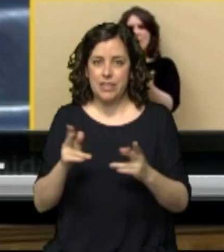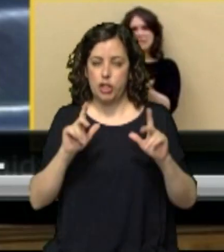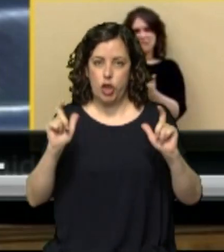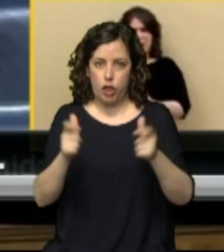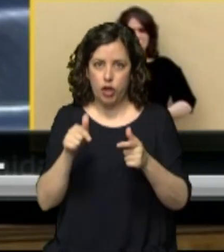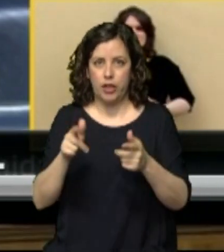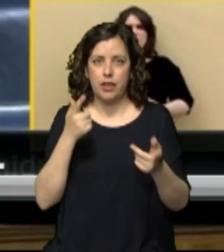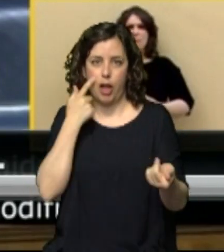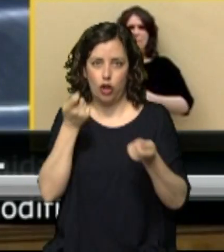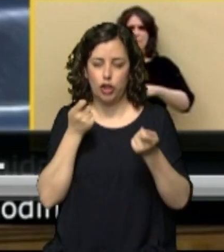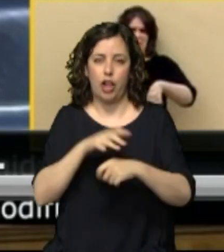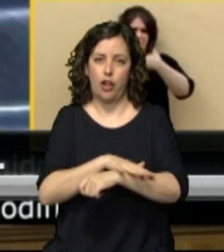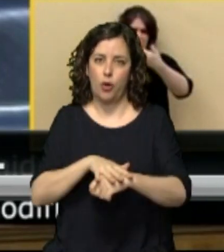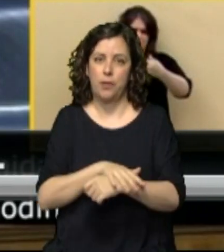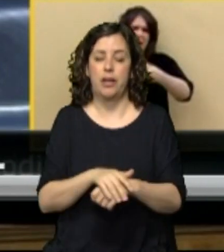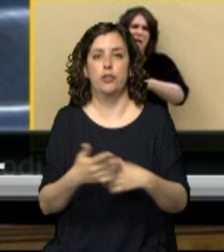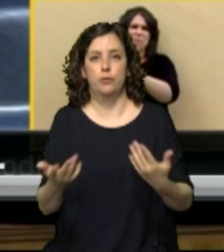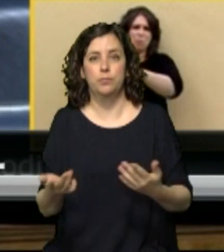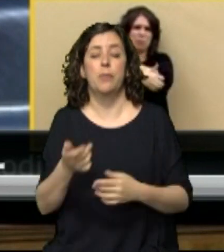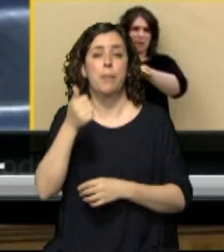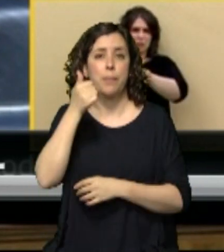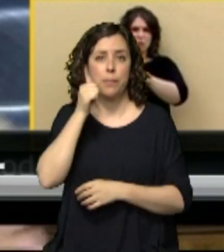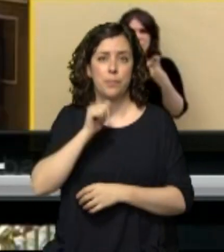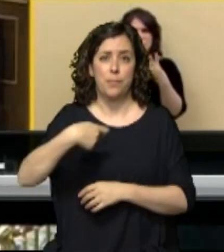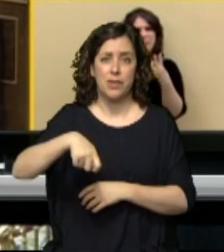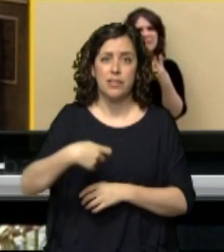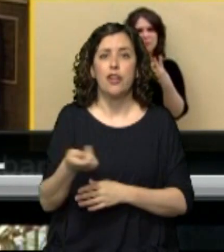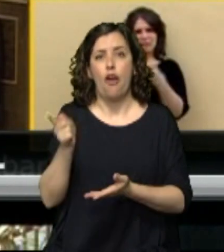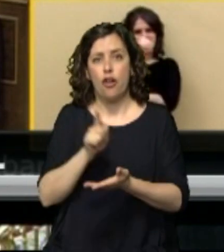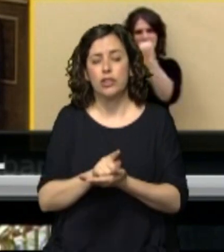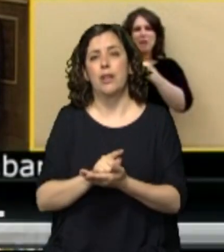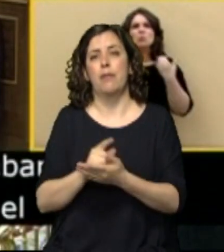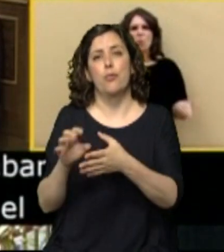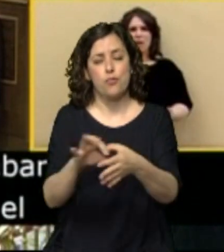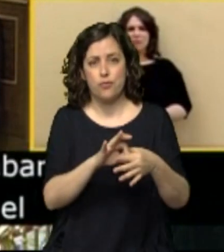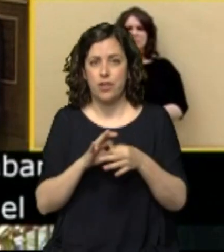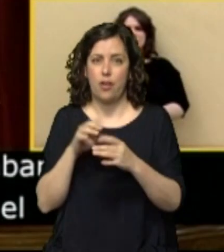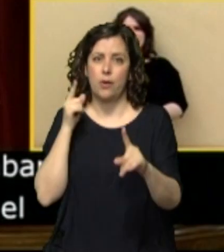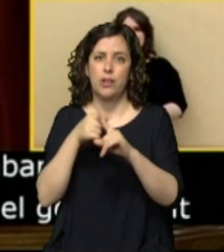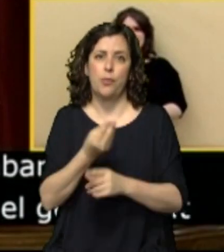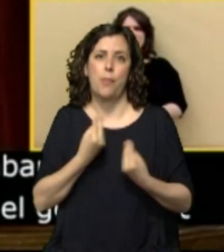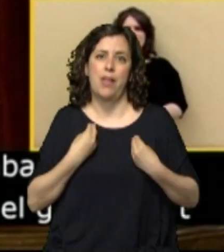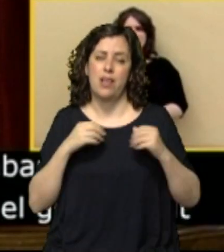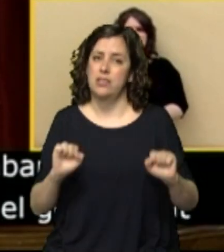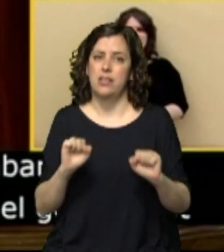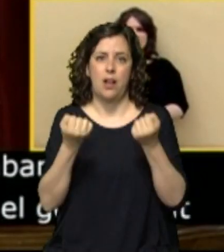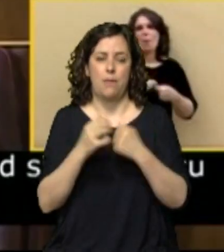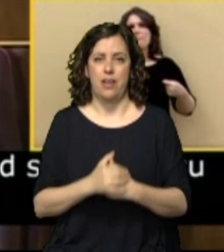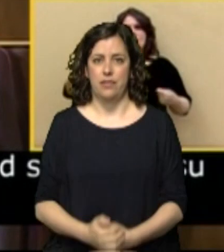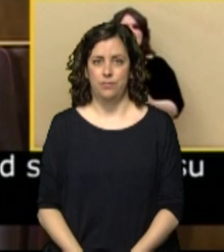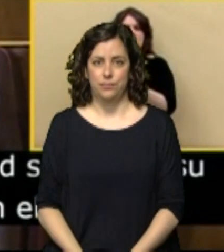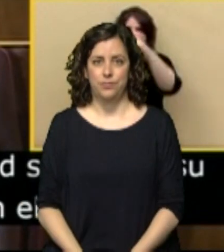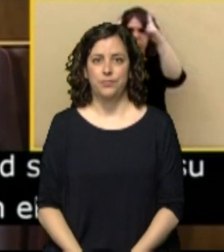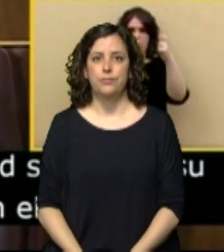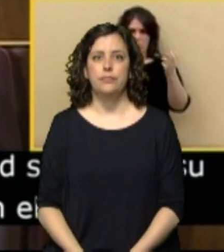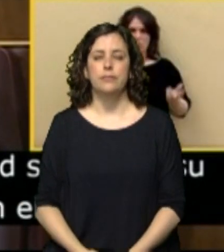hecho un llamamiento una vez más a la unidad para salvar, dice, vidas y empleos. La respuesta del líder del PP ha sido tajante.